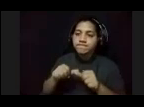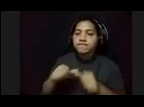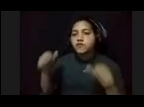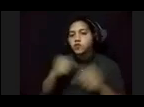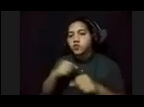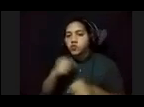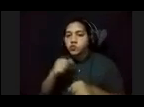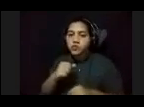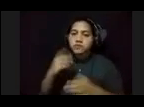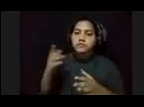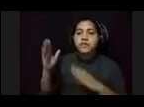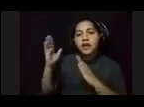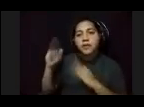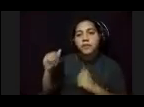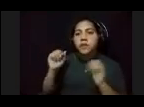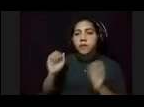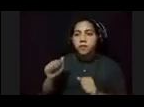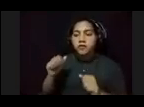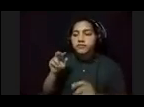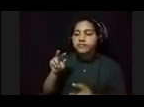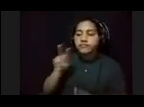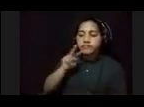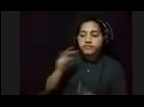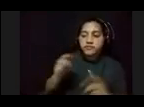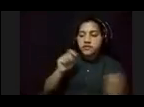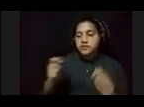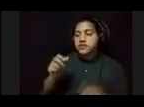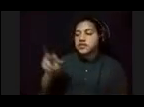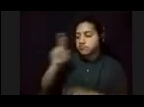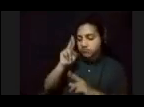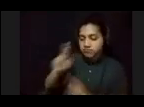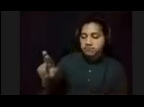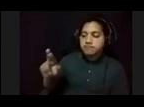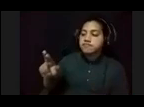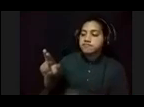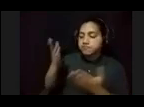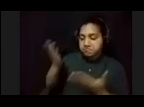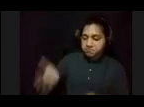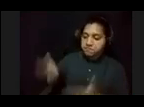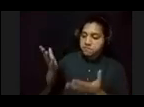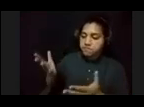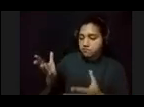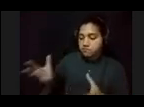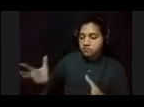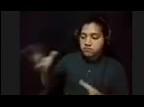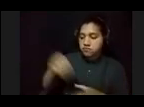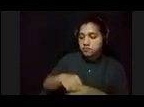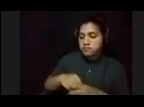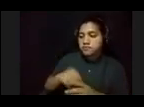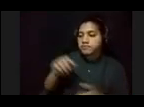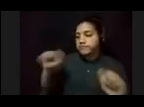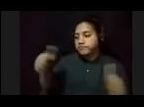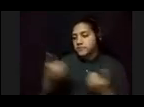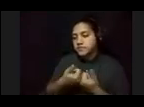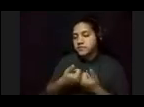con la esperanza de que puedan ser vistos, respetados y considerados como parte integral del resto de la ciudad